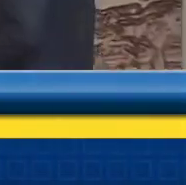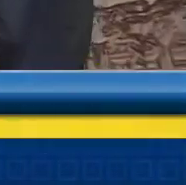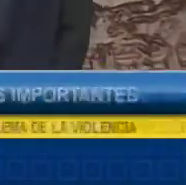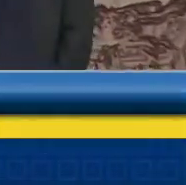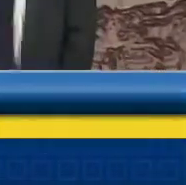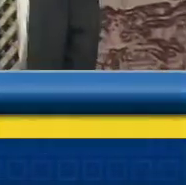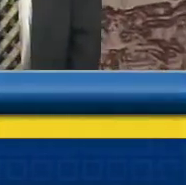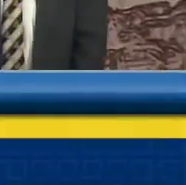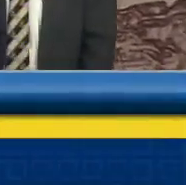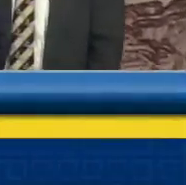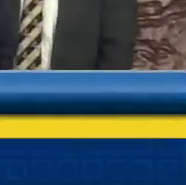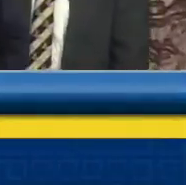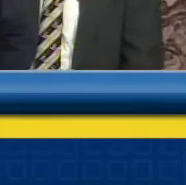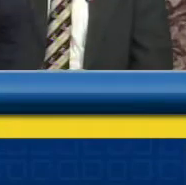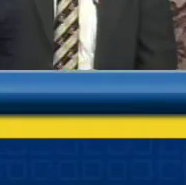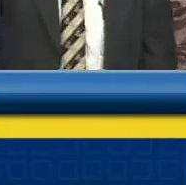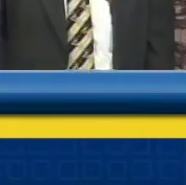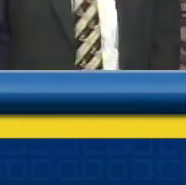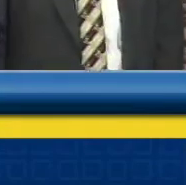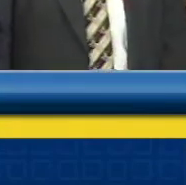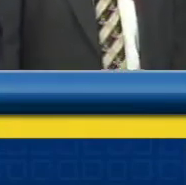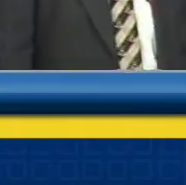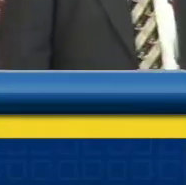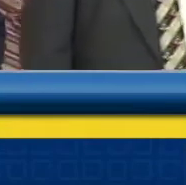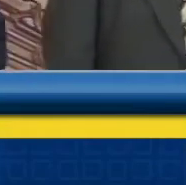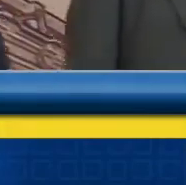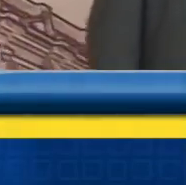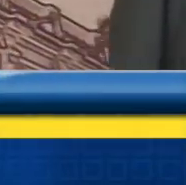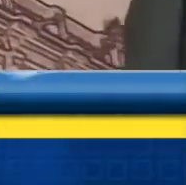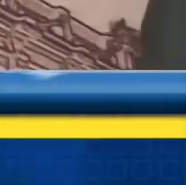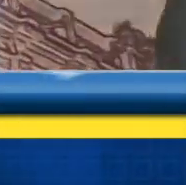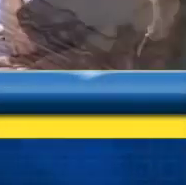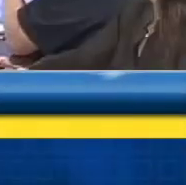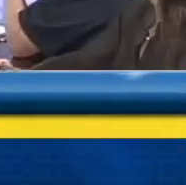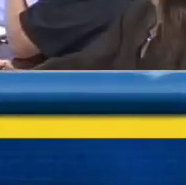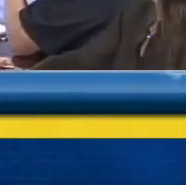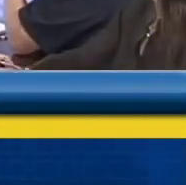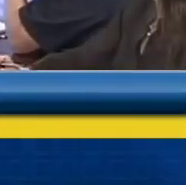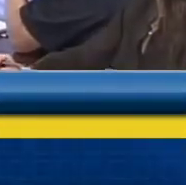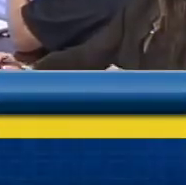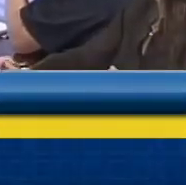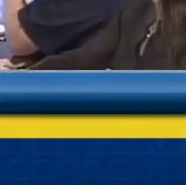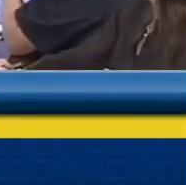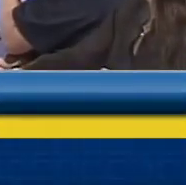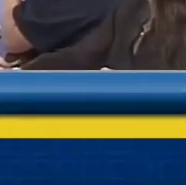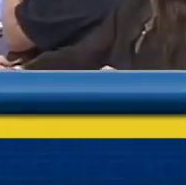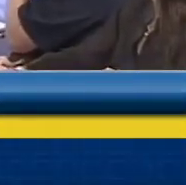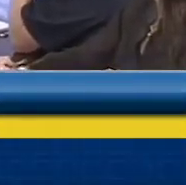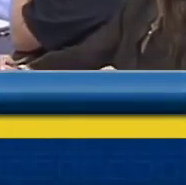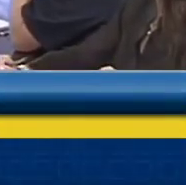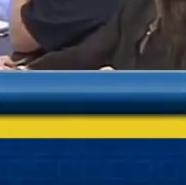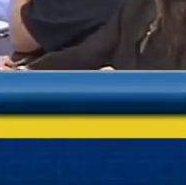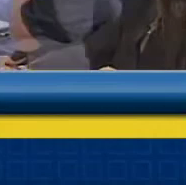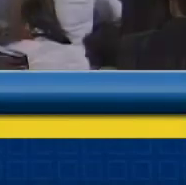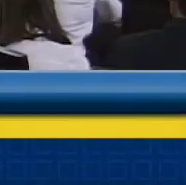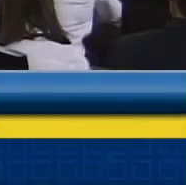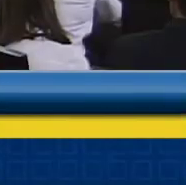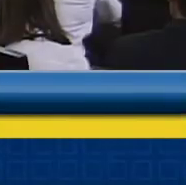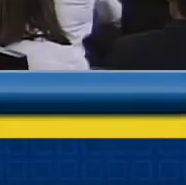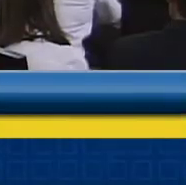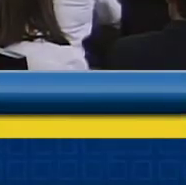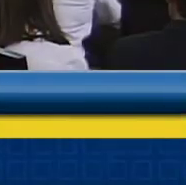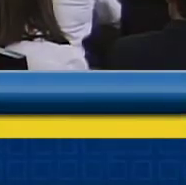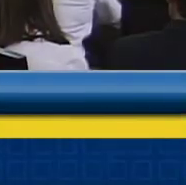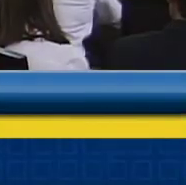Venezuela. Pedro Maldonado, director de CONATEL, dijo que durante el encuentro hubo avances importantes en torno a la contribución que pueden hacer los canales